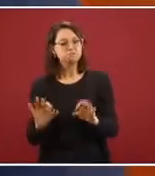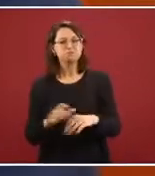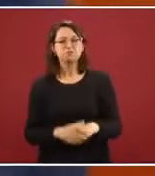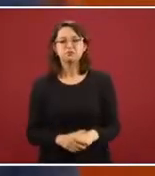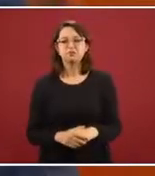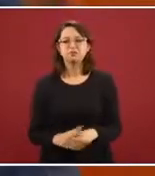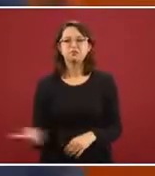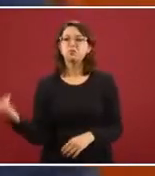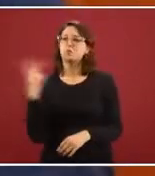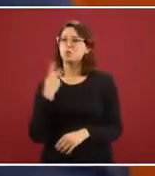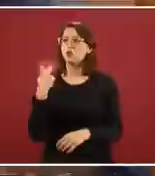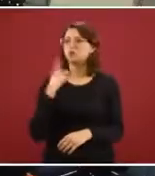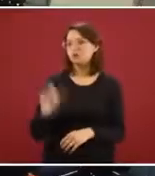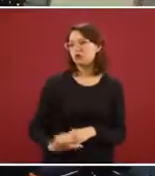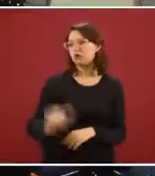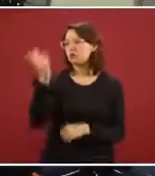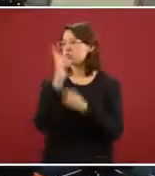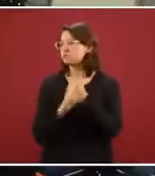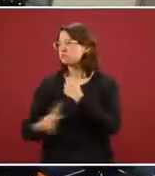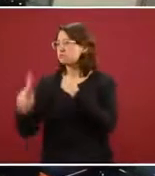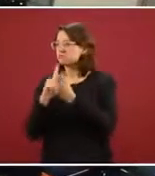y política exterior